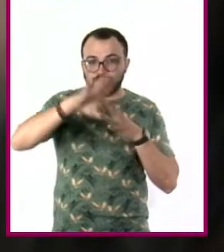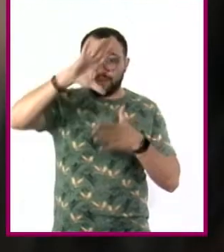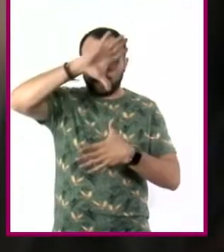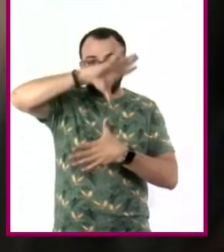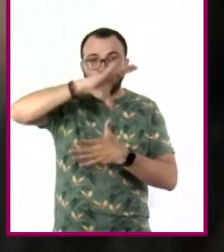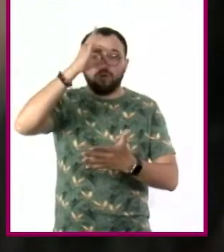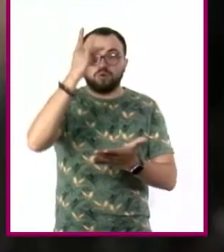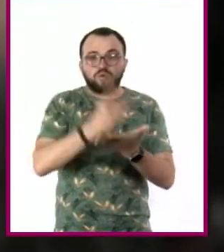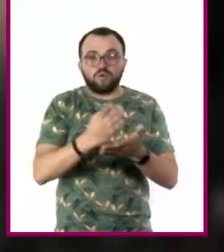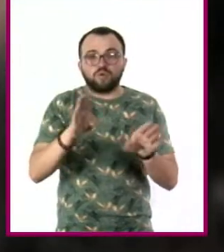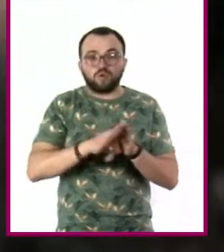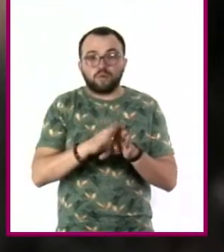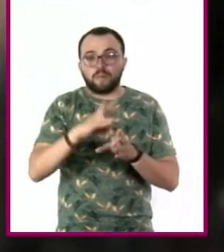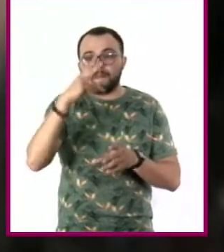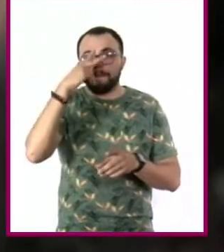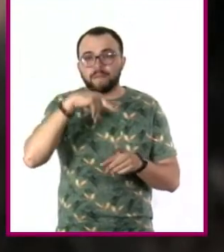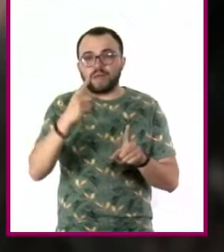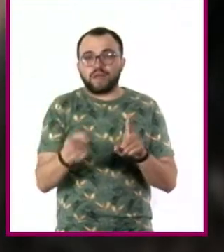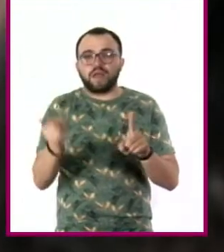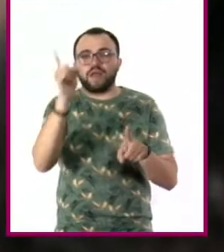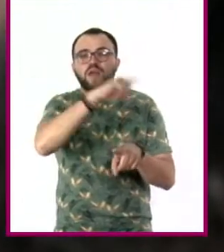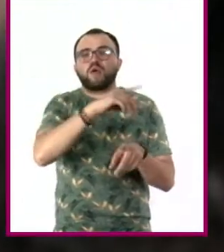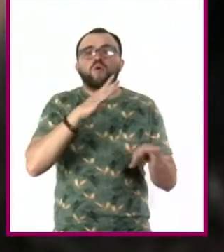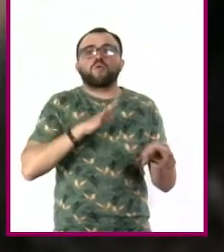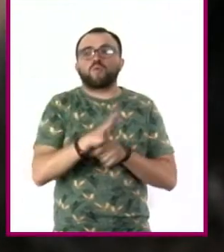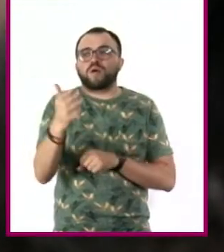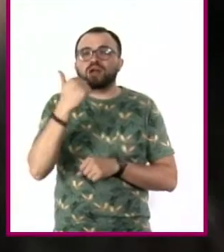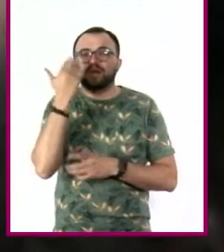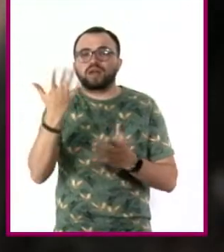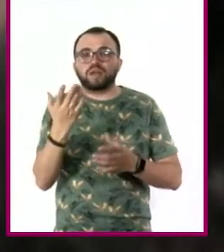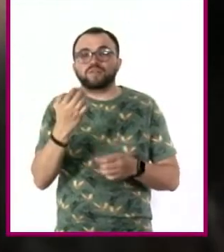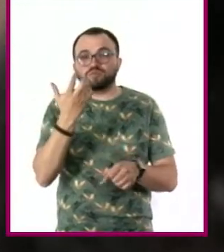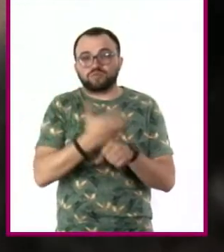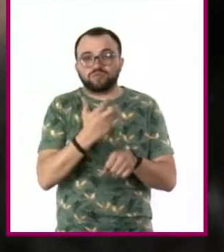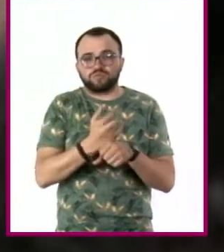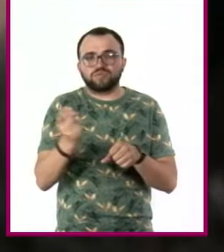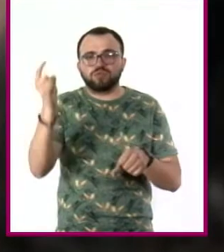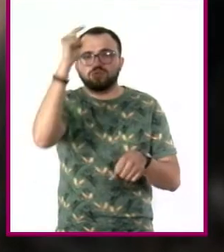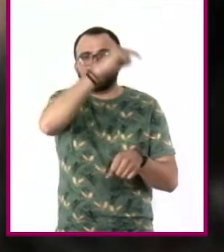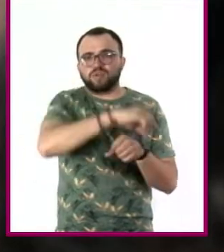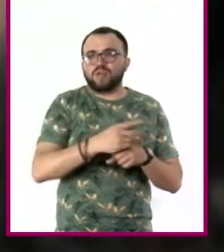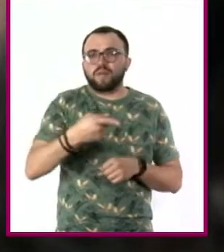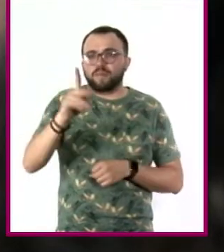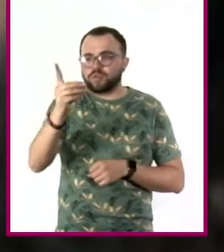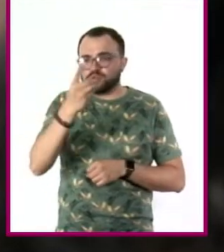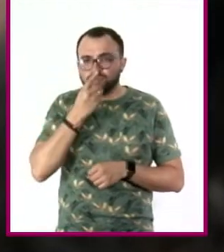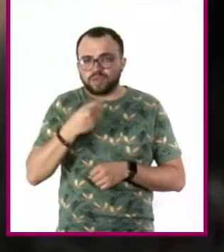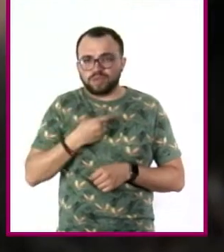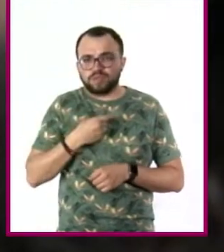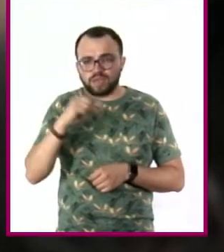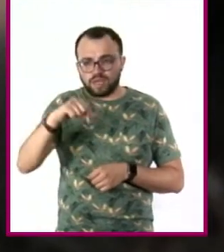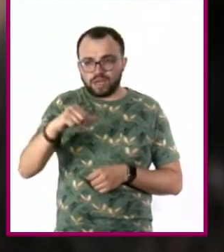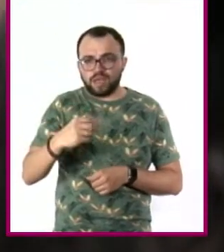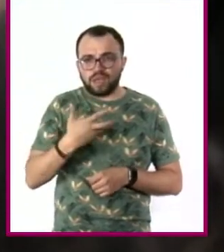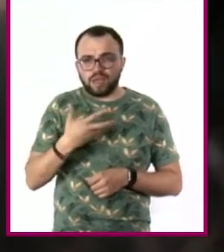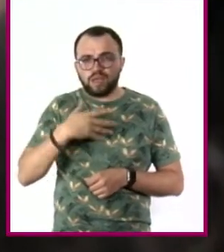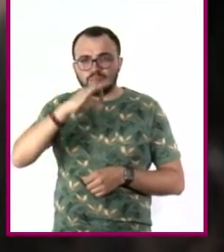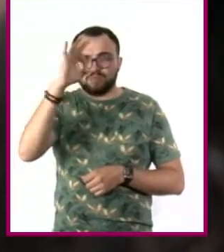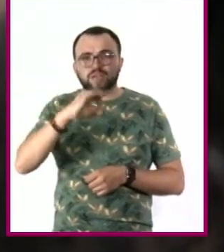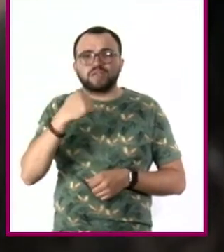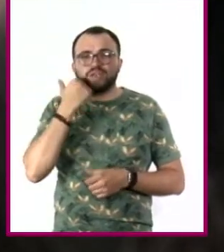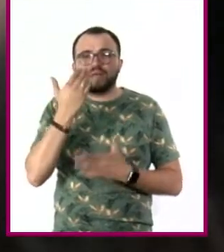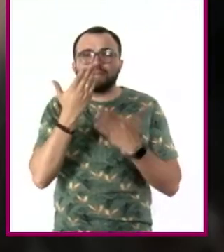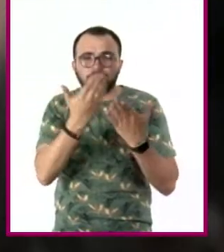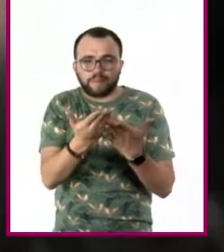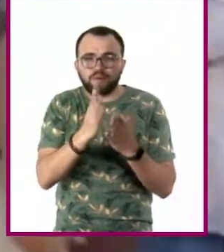como puente a México, porque su destino final es entrar a Estados Unidos. Pero nos acabas de decir que hay un porcentaje de ellos que pide asilo en